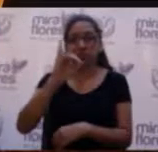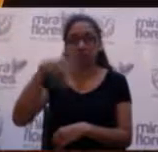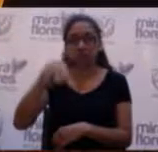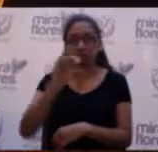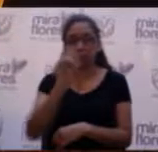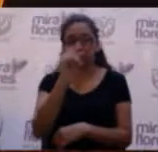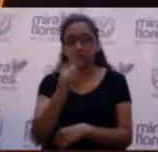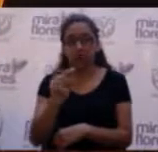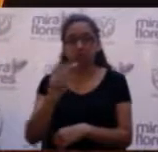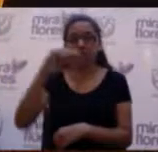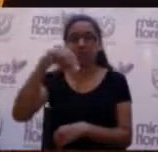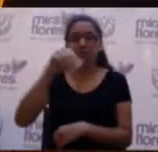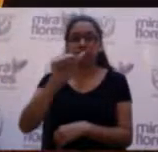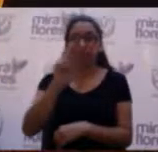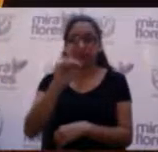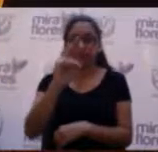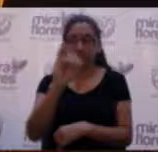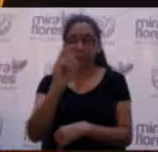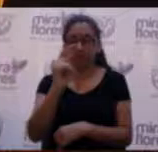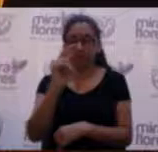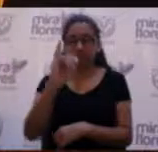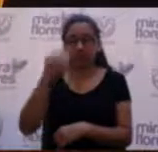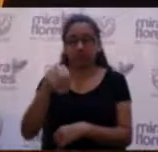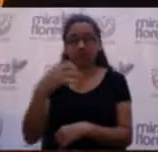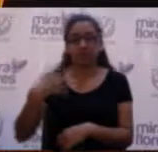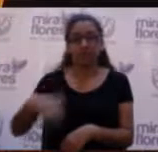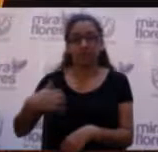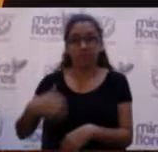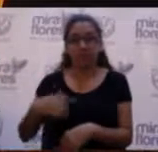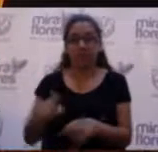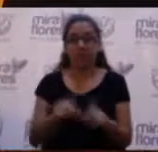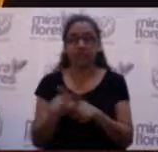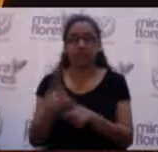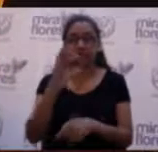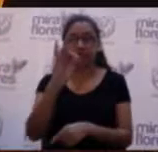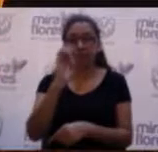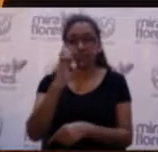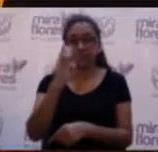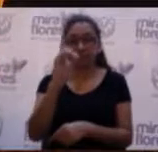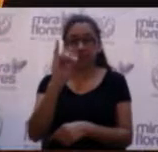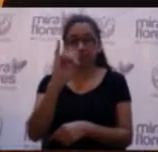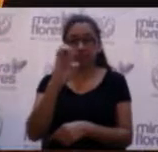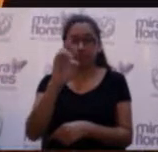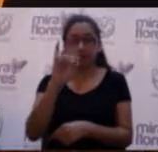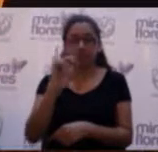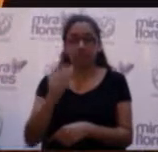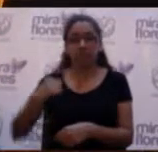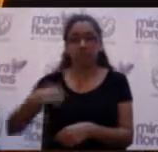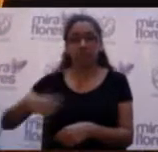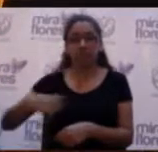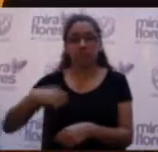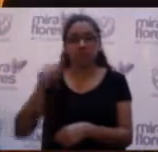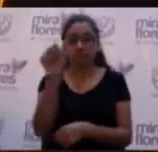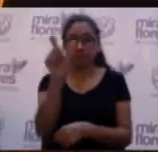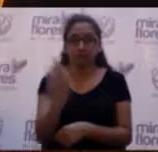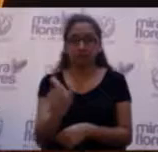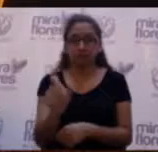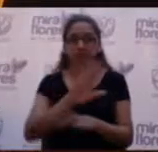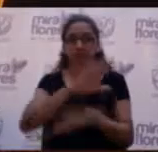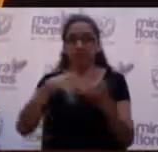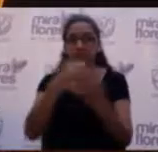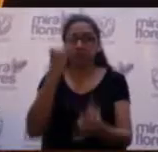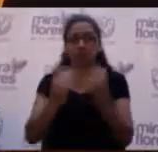Martín Rodrigo Gil, intendente de Villa María, Argentina, Federico Gutiérrez Zuluaga, alcalde de Medellín, Colombia. Es todo,